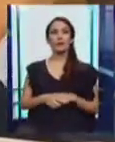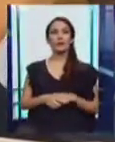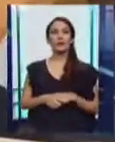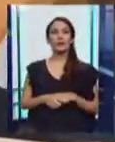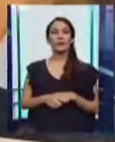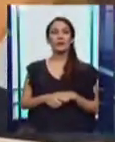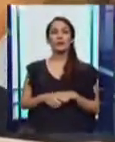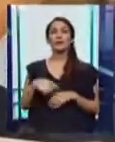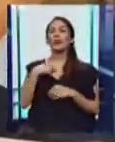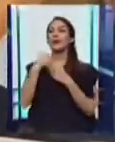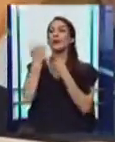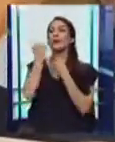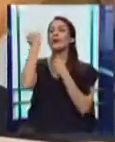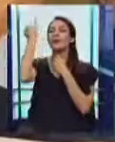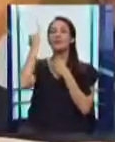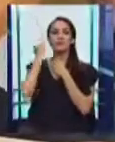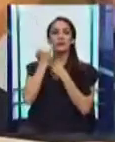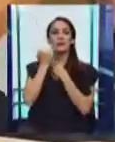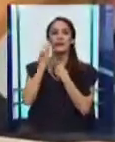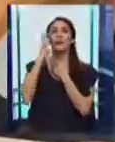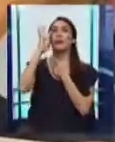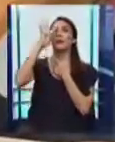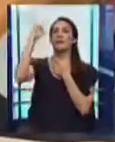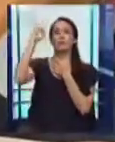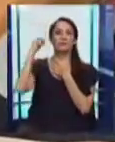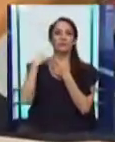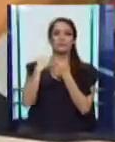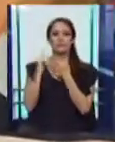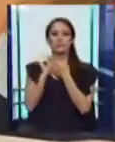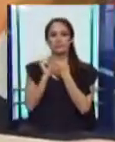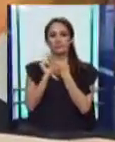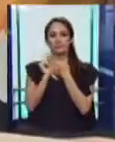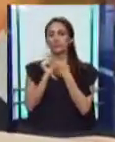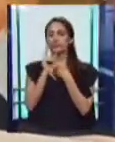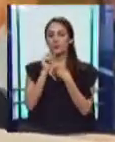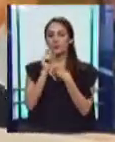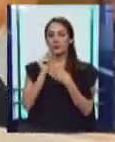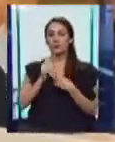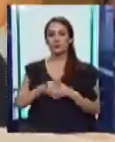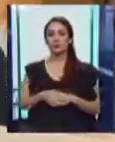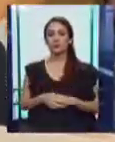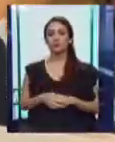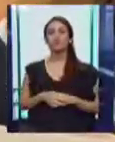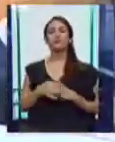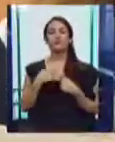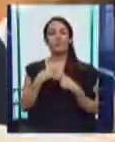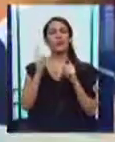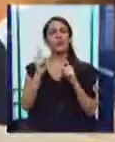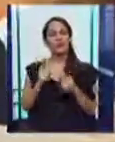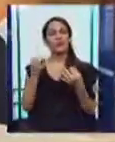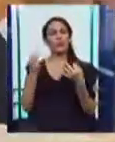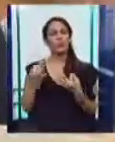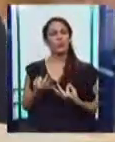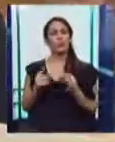ser creativos y ser imaginativos. No, señor. Hay que cumplir con la ley